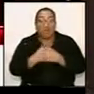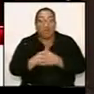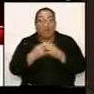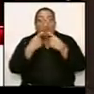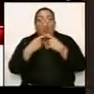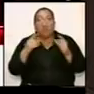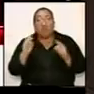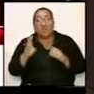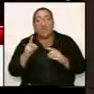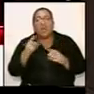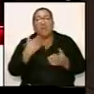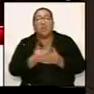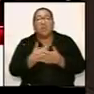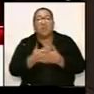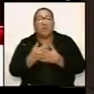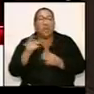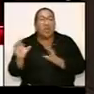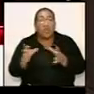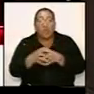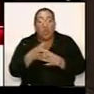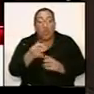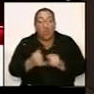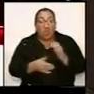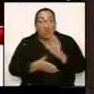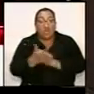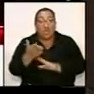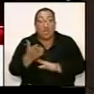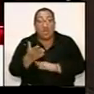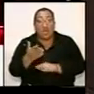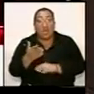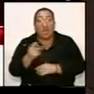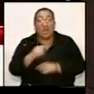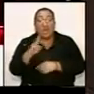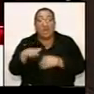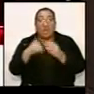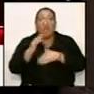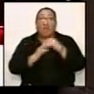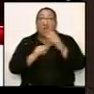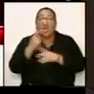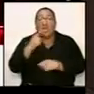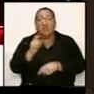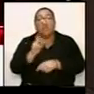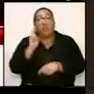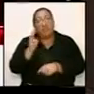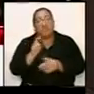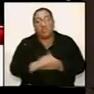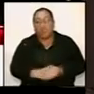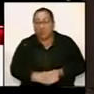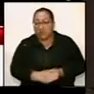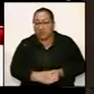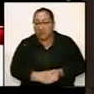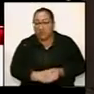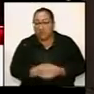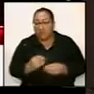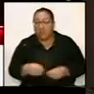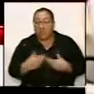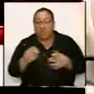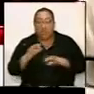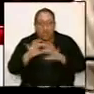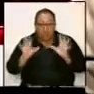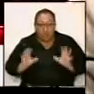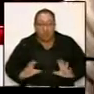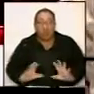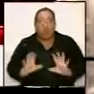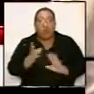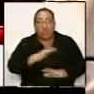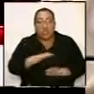famosos simulacros que hacemos, el último que sale de las aulas de estas infraestructuras son los maestros, porque se da el todo por el